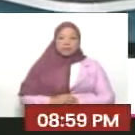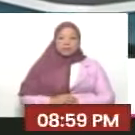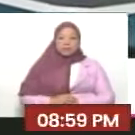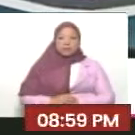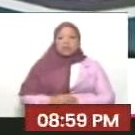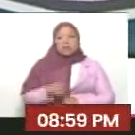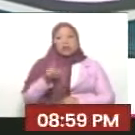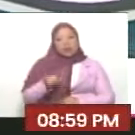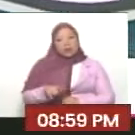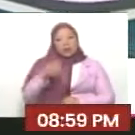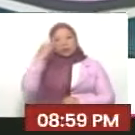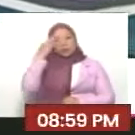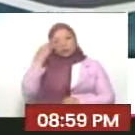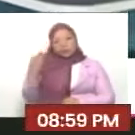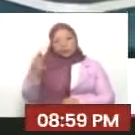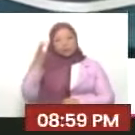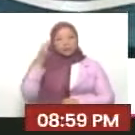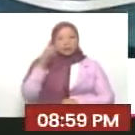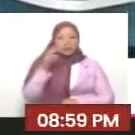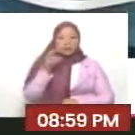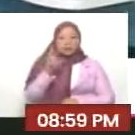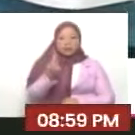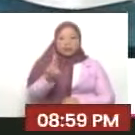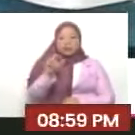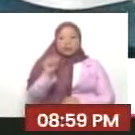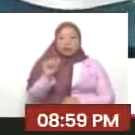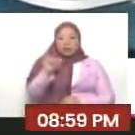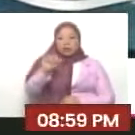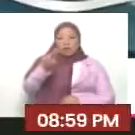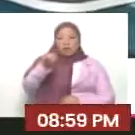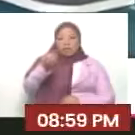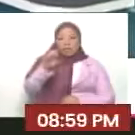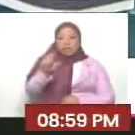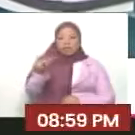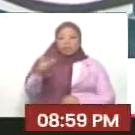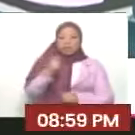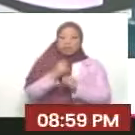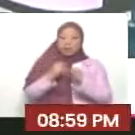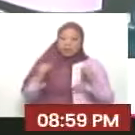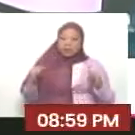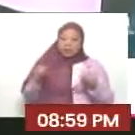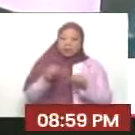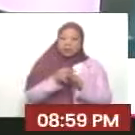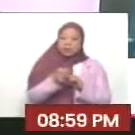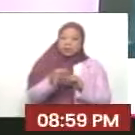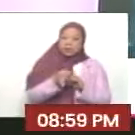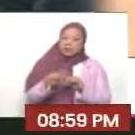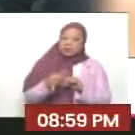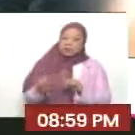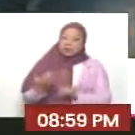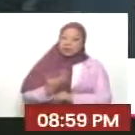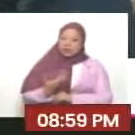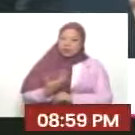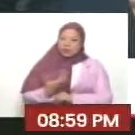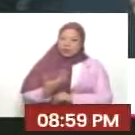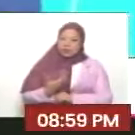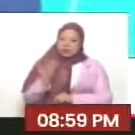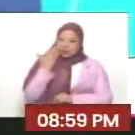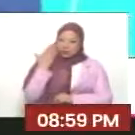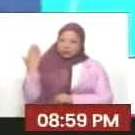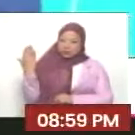También quiero saludar a Rainer Pulido, alcalde del municipio Independencia, Santa Teresa del